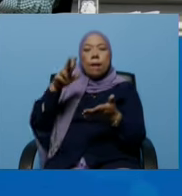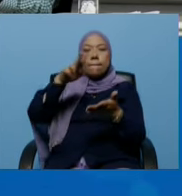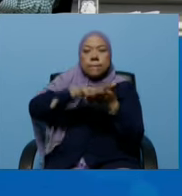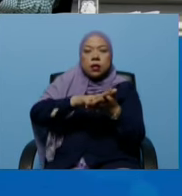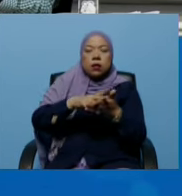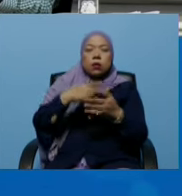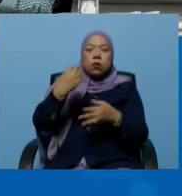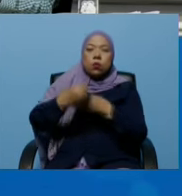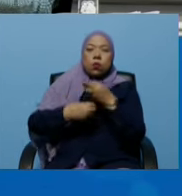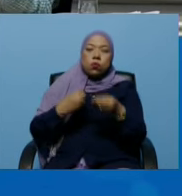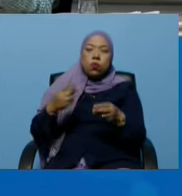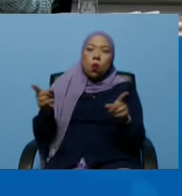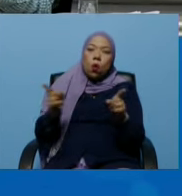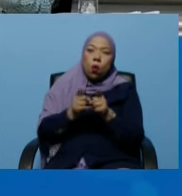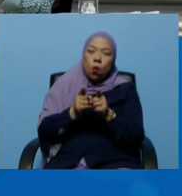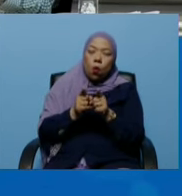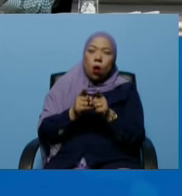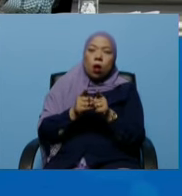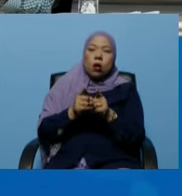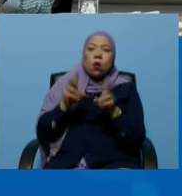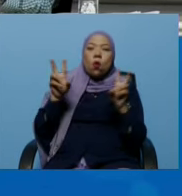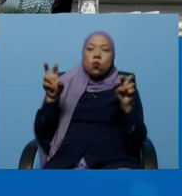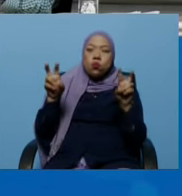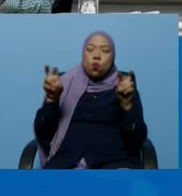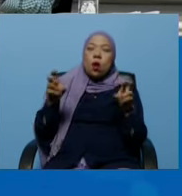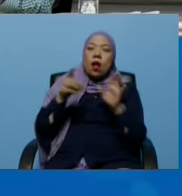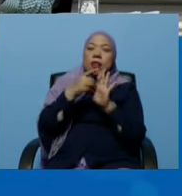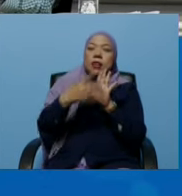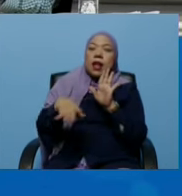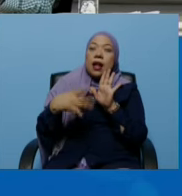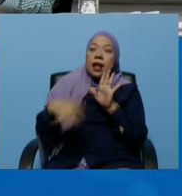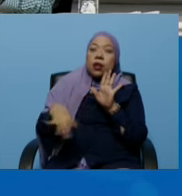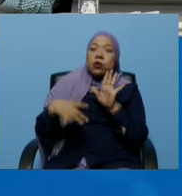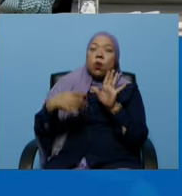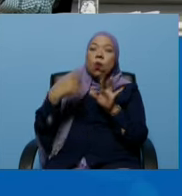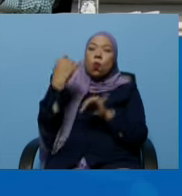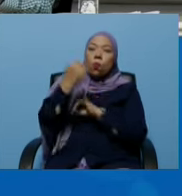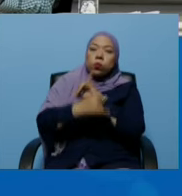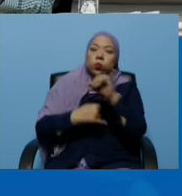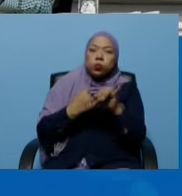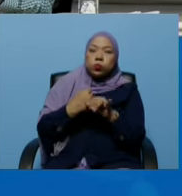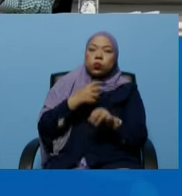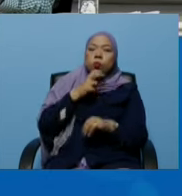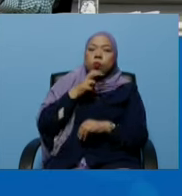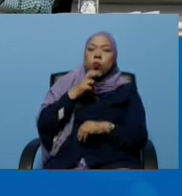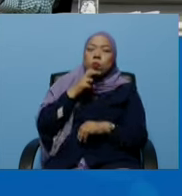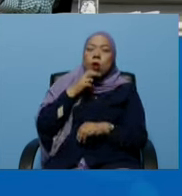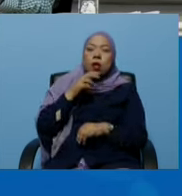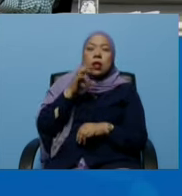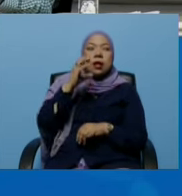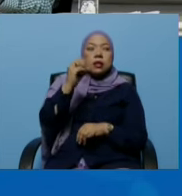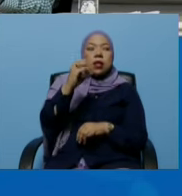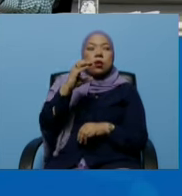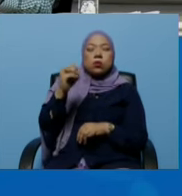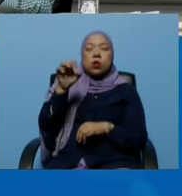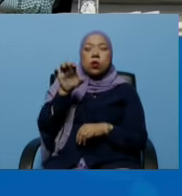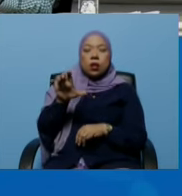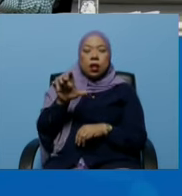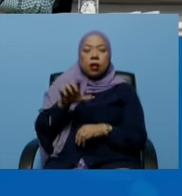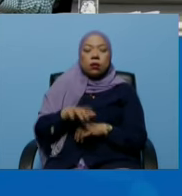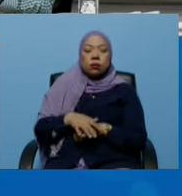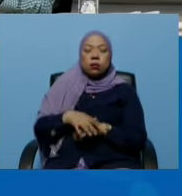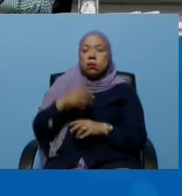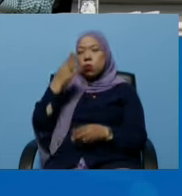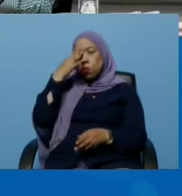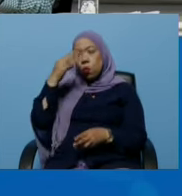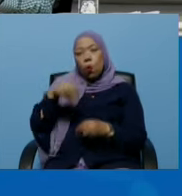propuesta del área delimitada como nuevo derecho minero Casiterita 003 y